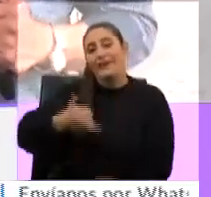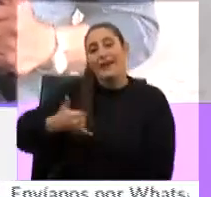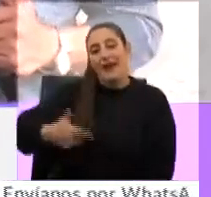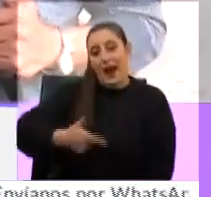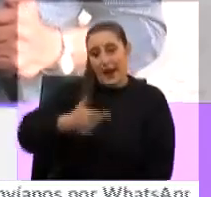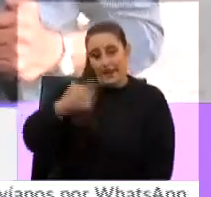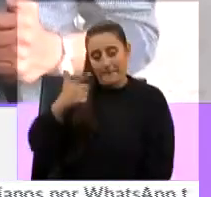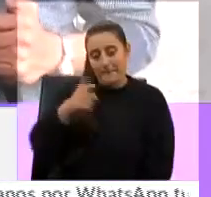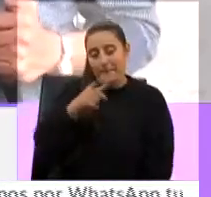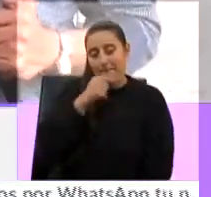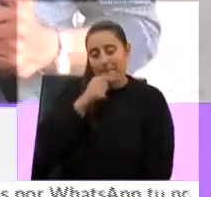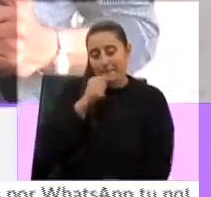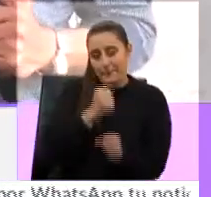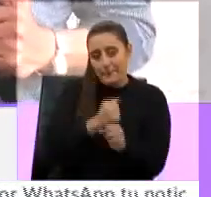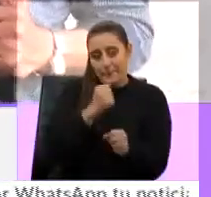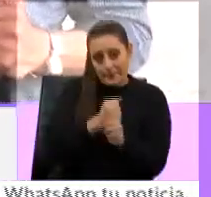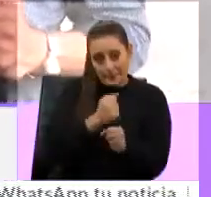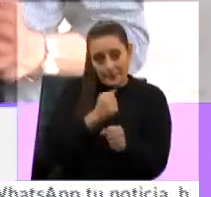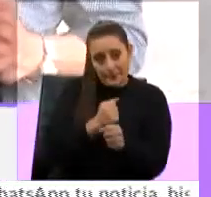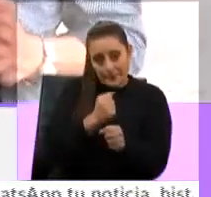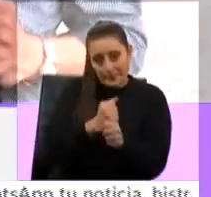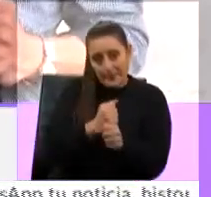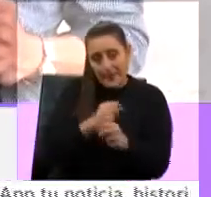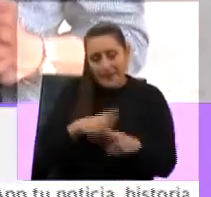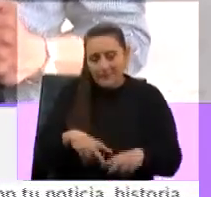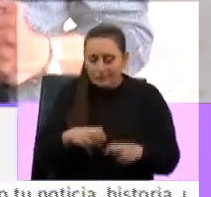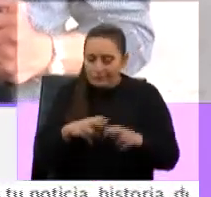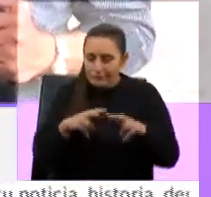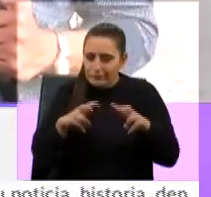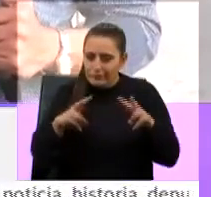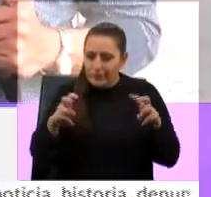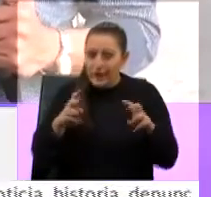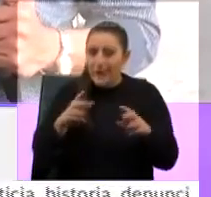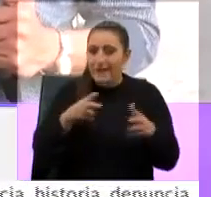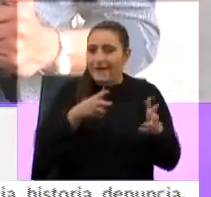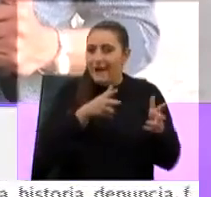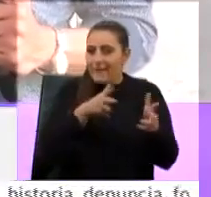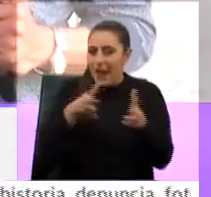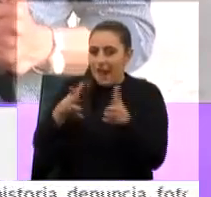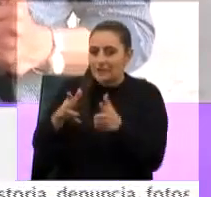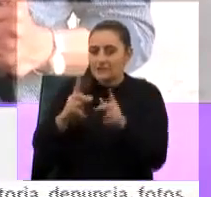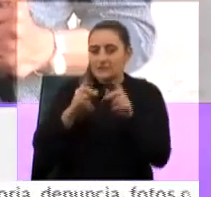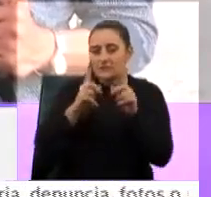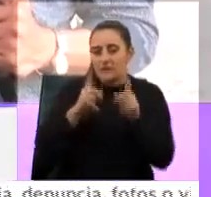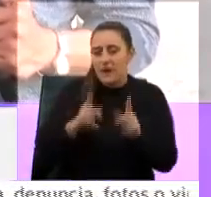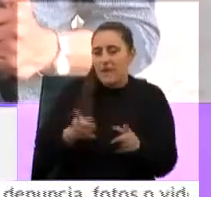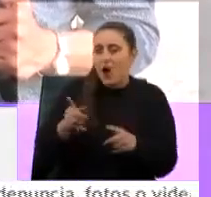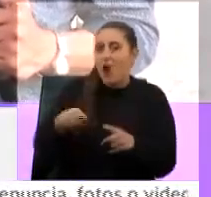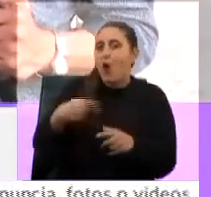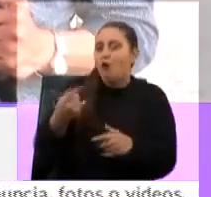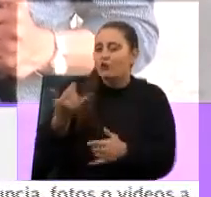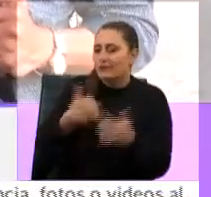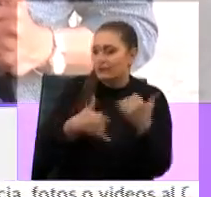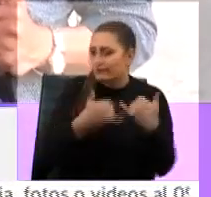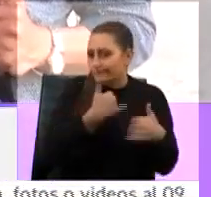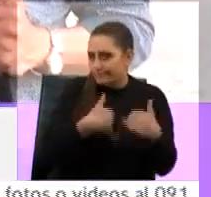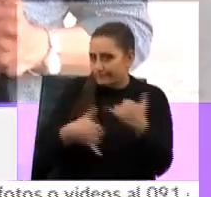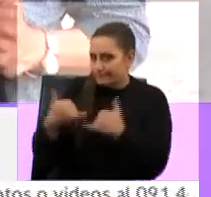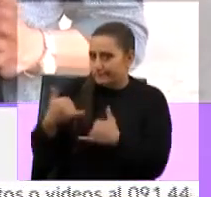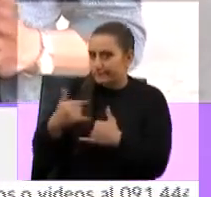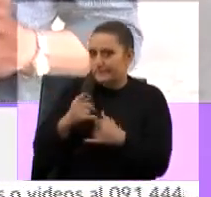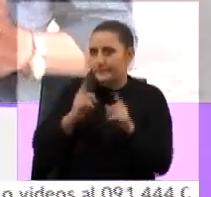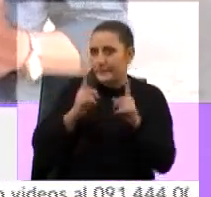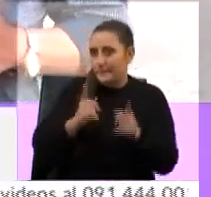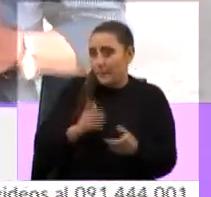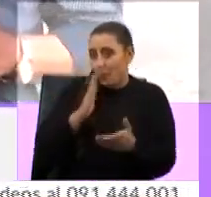La policía está trabajando en análisis de cámaras y también en alguna otra información que ha llegado